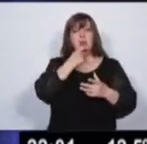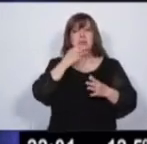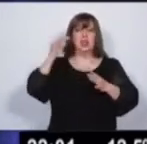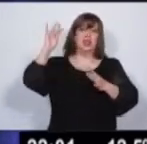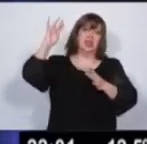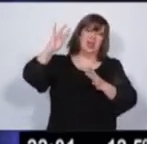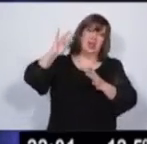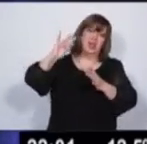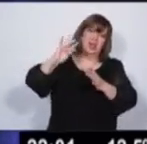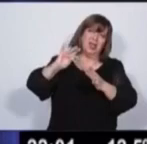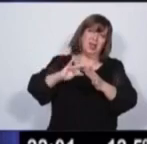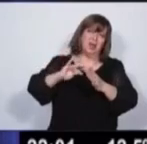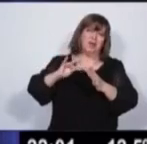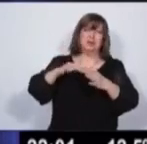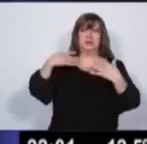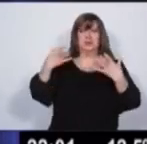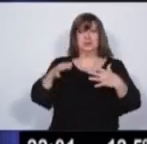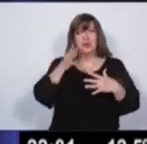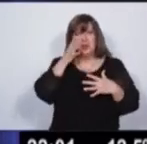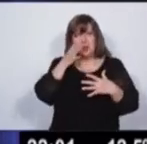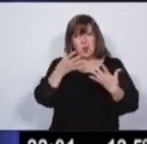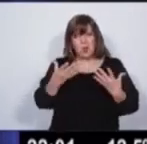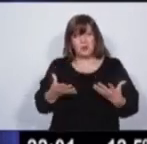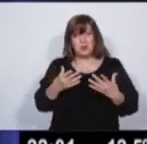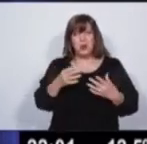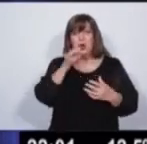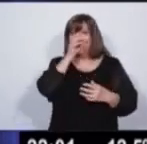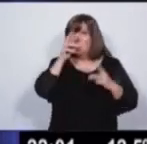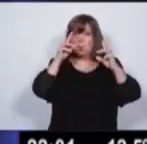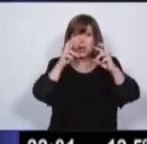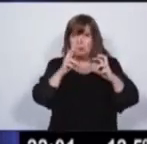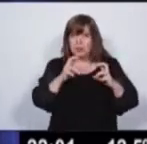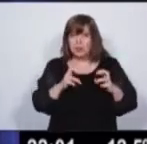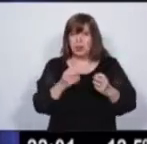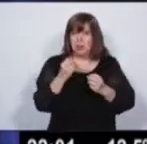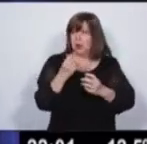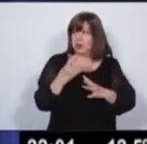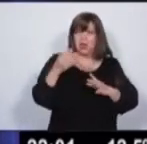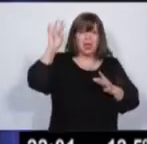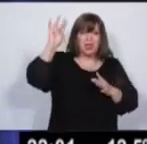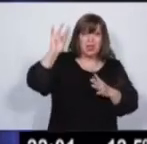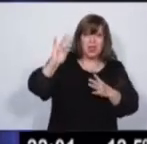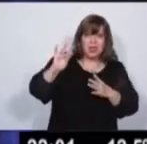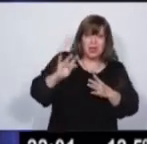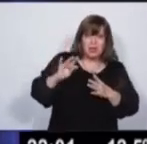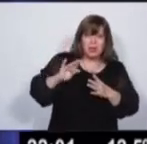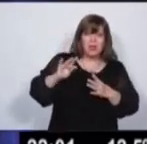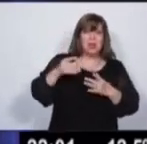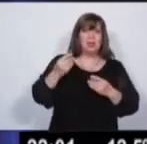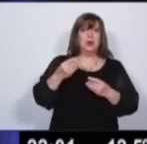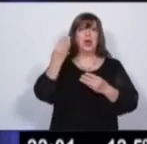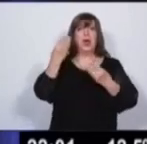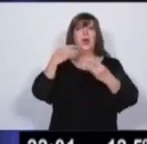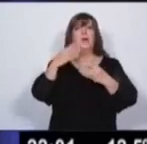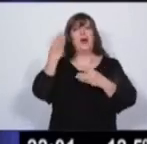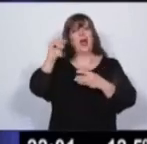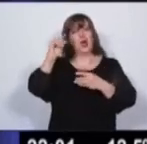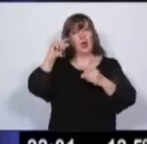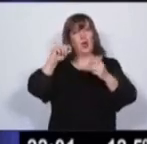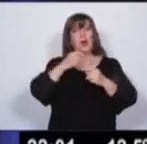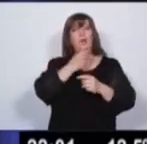endeudada que hace años atrás nunca se investigó el origen fraudulento de esta deuda con la quiebra del banco Mendoza